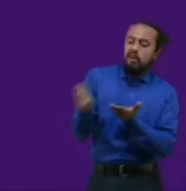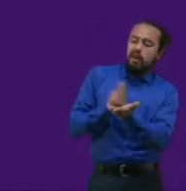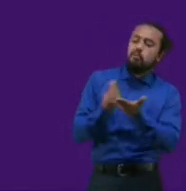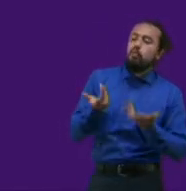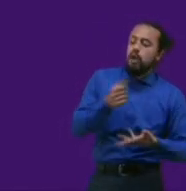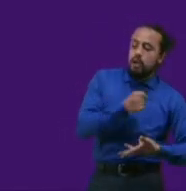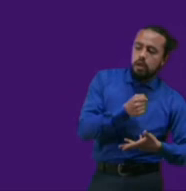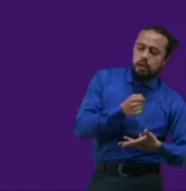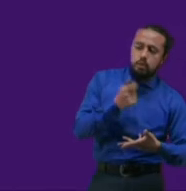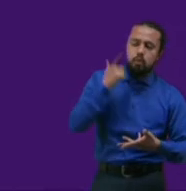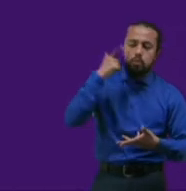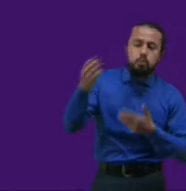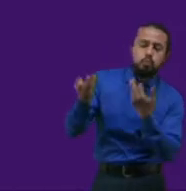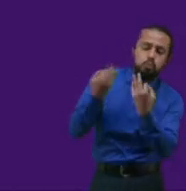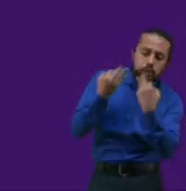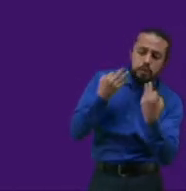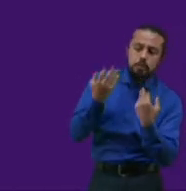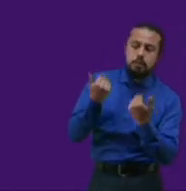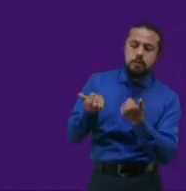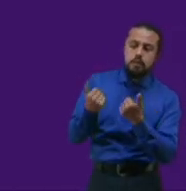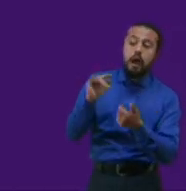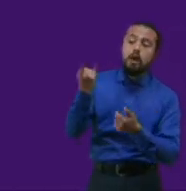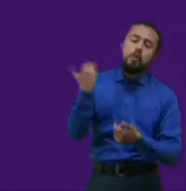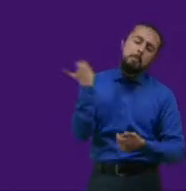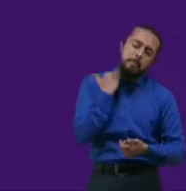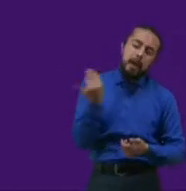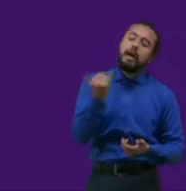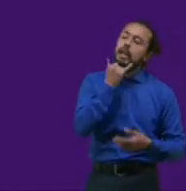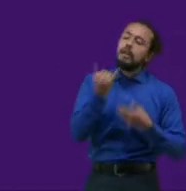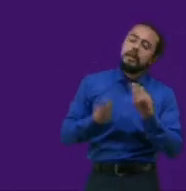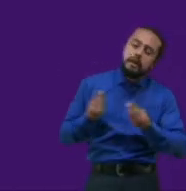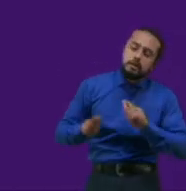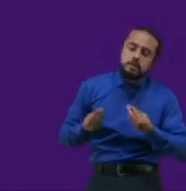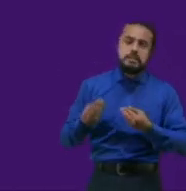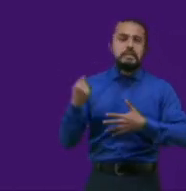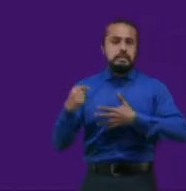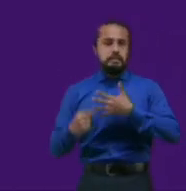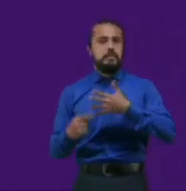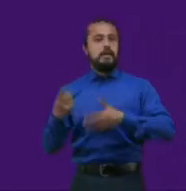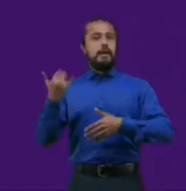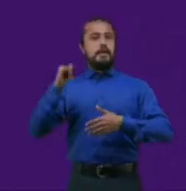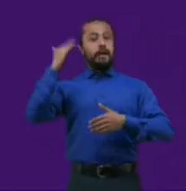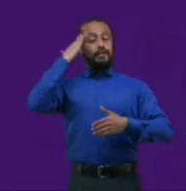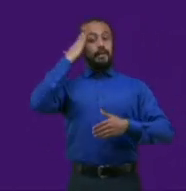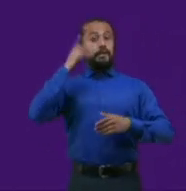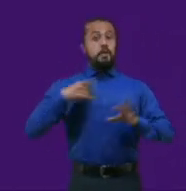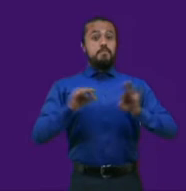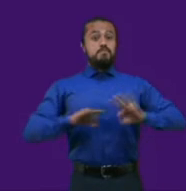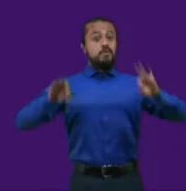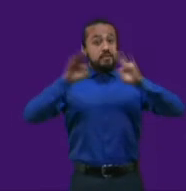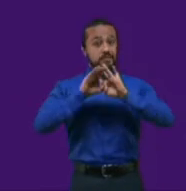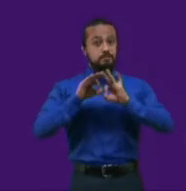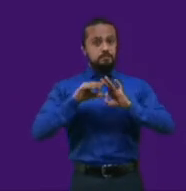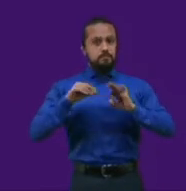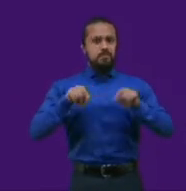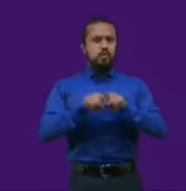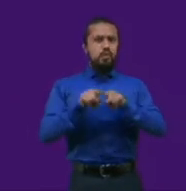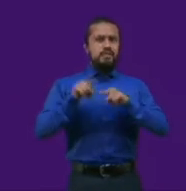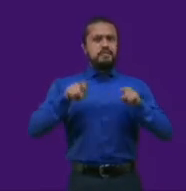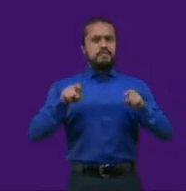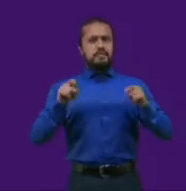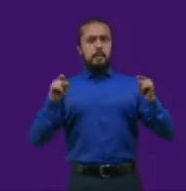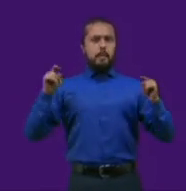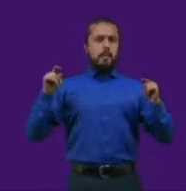la experiencia, cuando uno ya está seguro de que el negocio funciona, es bien importante. Entonces uno tiene que tener un balance también de en qué